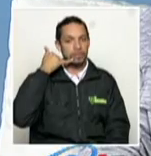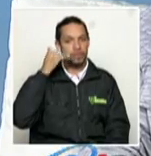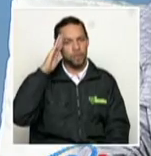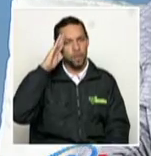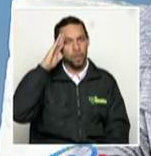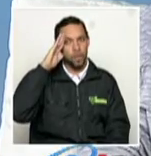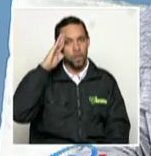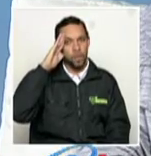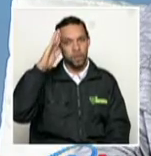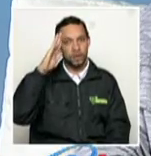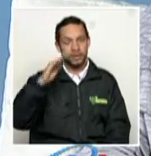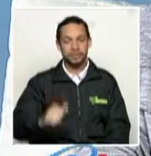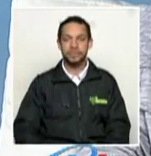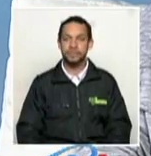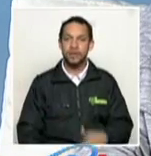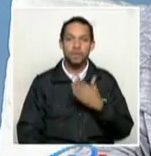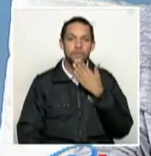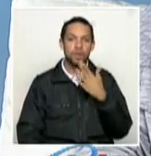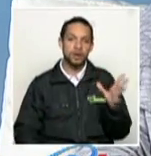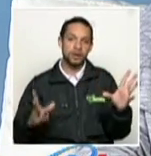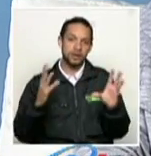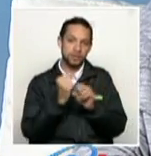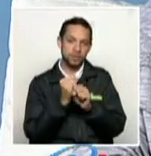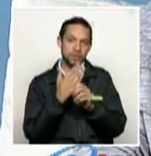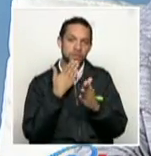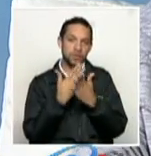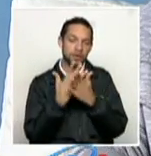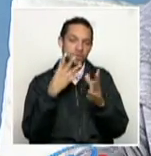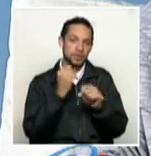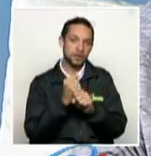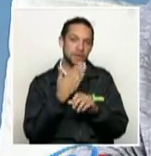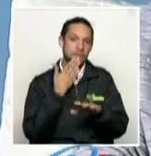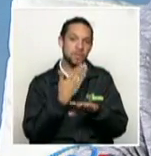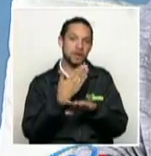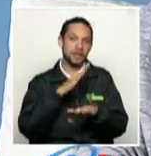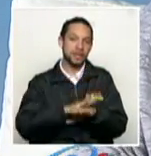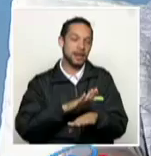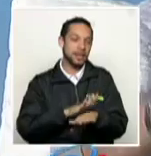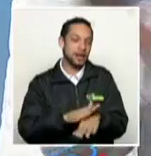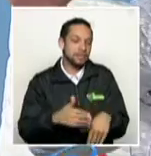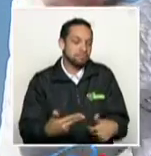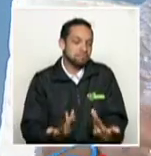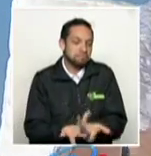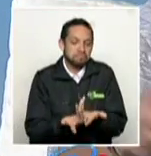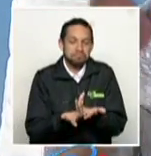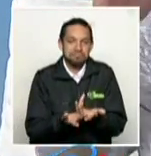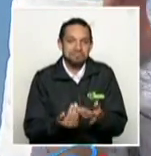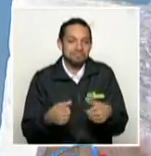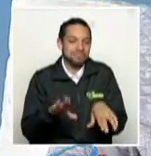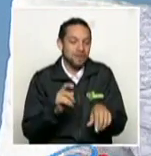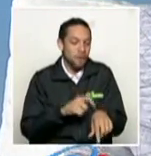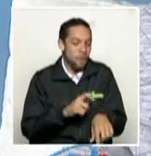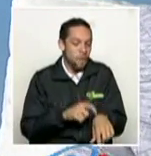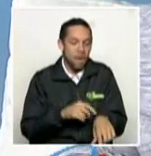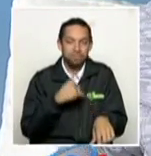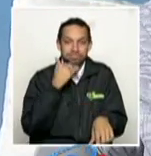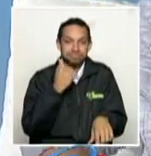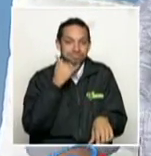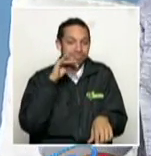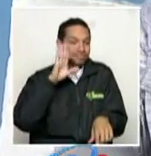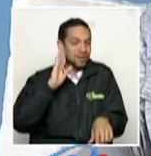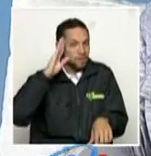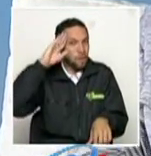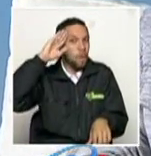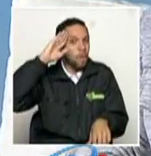Doctor, buenas noches, buenos días, buenas tardes, no sé buenos días, tardes, noches, bueno, sí, pues dije buenas. Lo importante es que